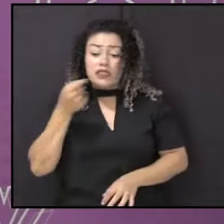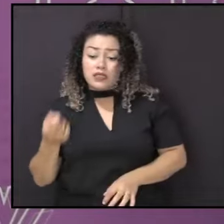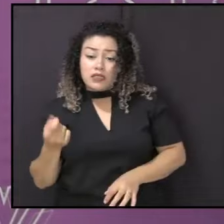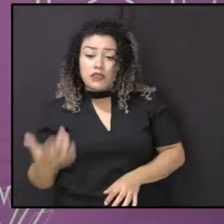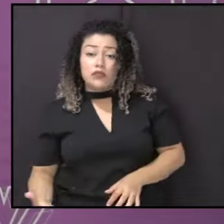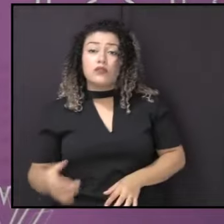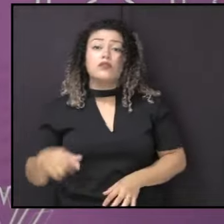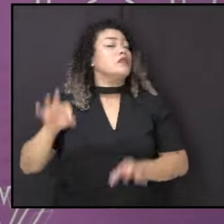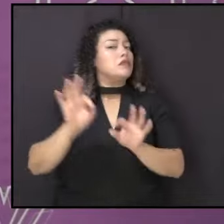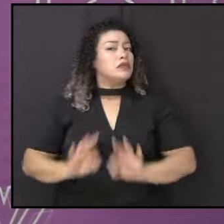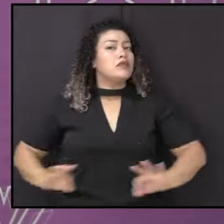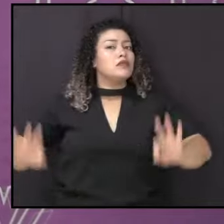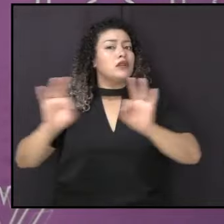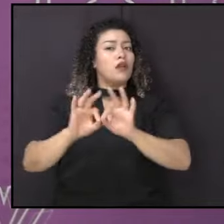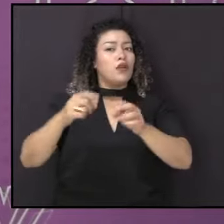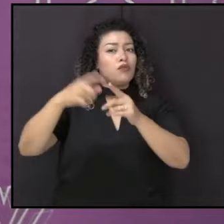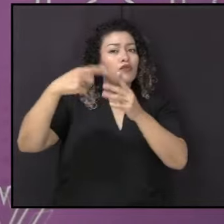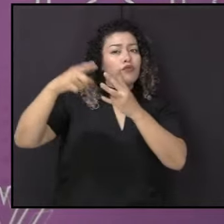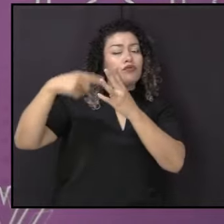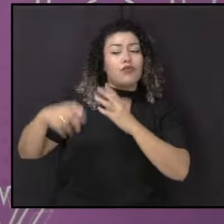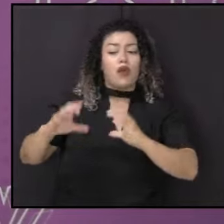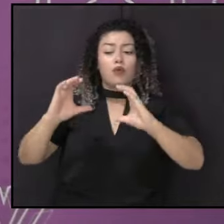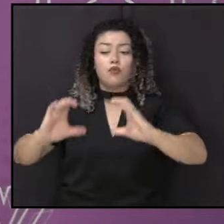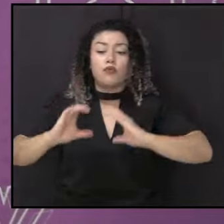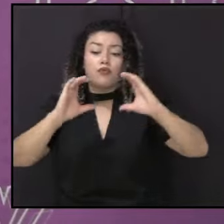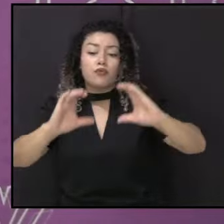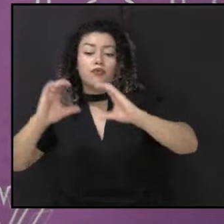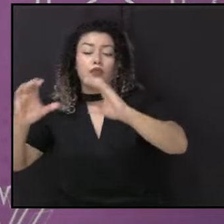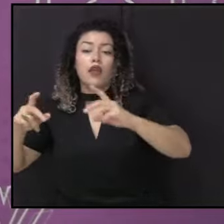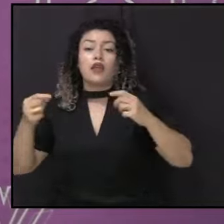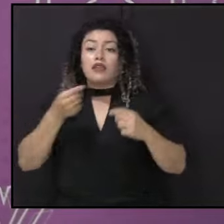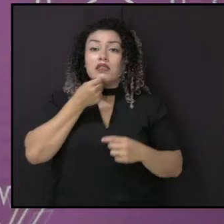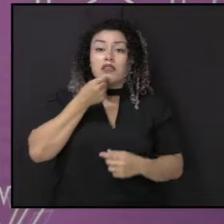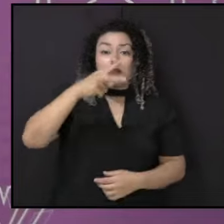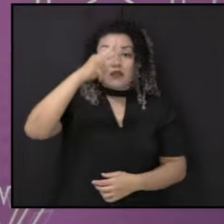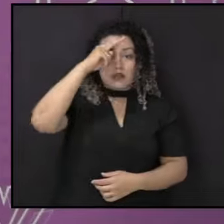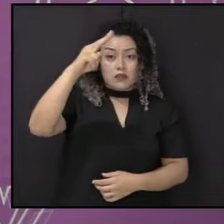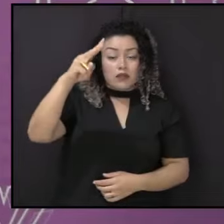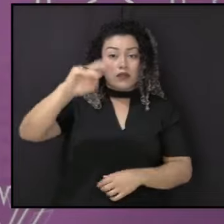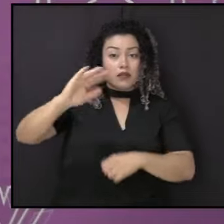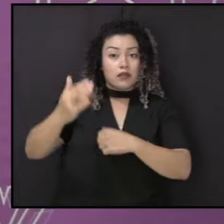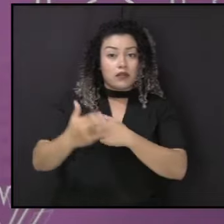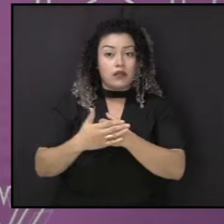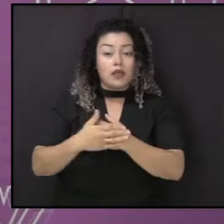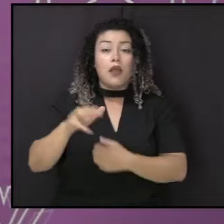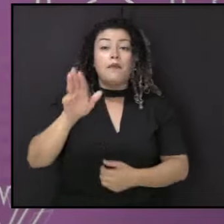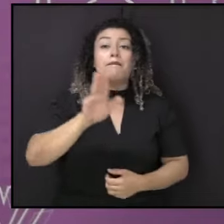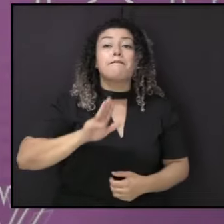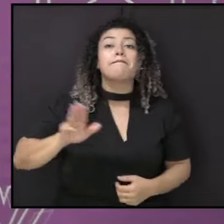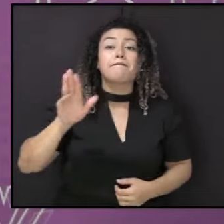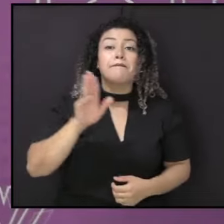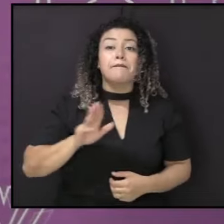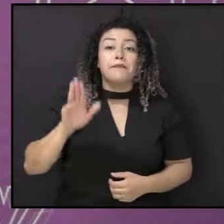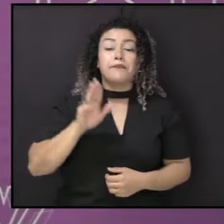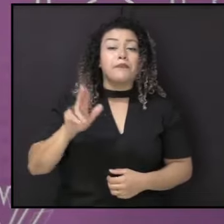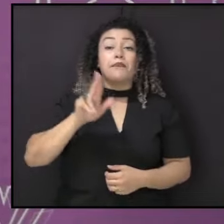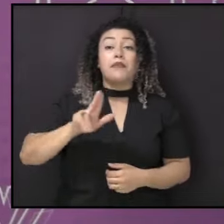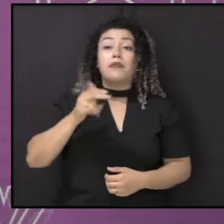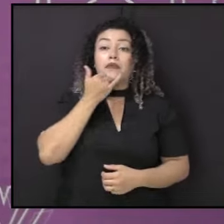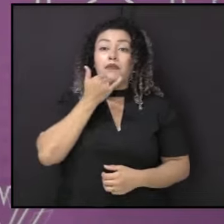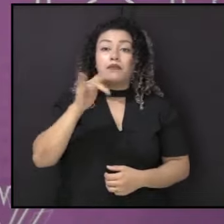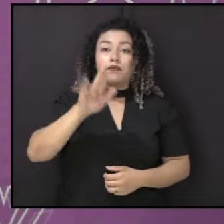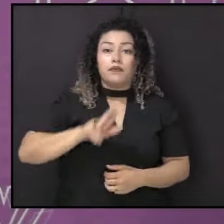puntos de atención y cuidado a los niños y niñas de México. Esto lo vamos a hacer el martes 21 en esta